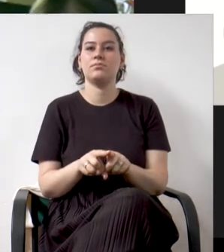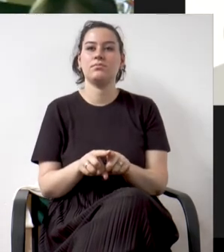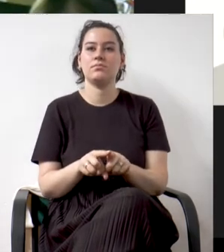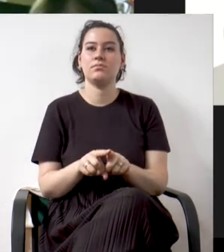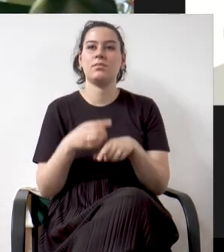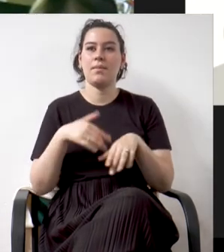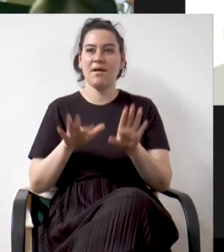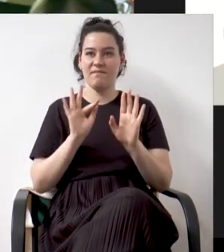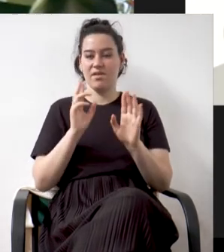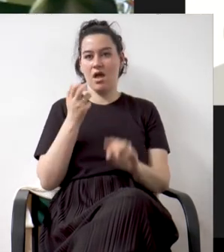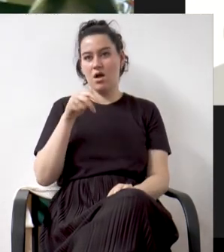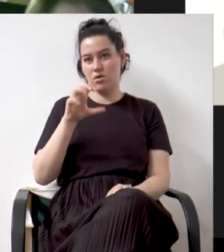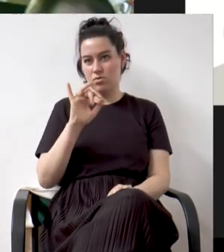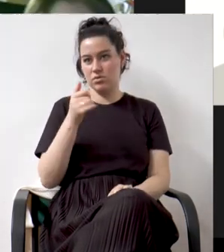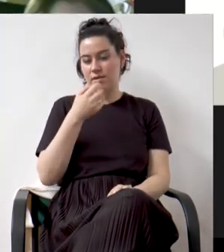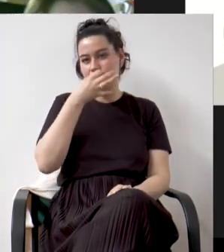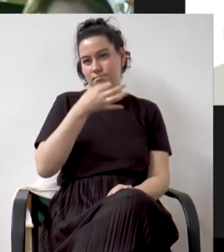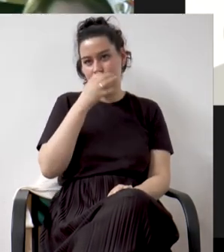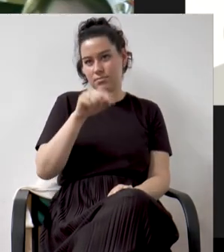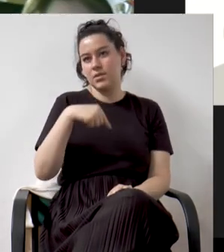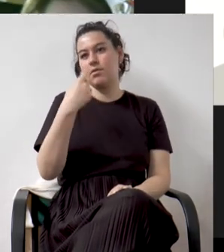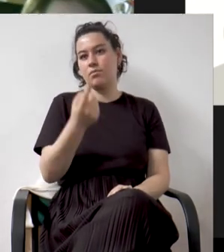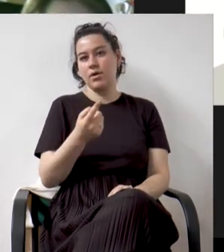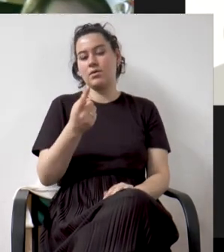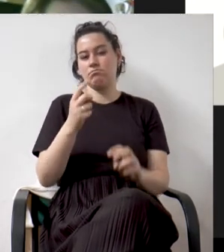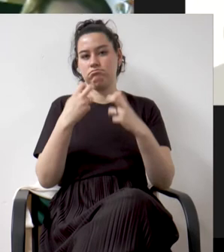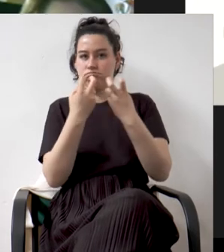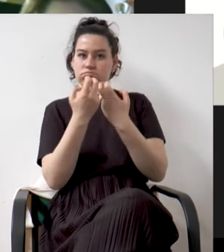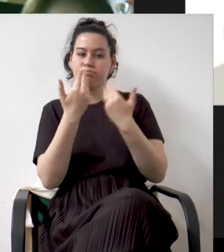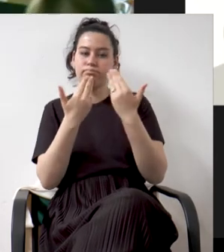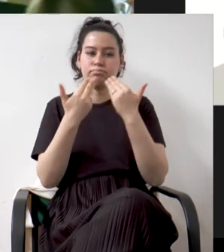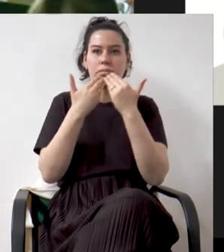quizá Franco ahí vaya a hacer uso de la palabra, y después una ronda de preguntas.